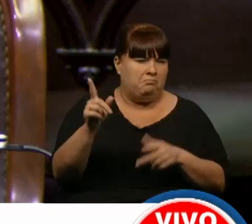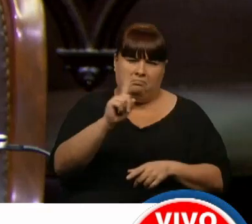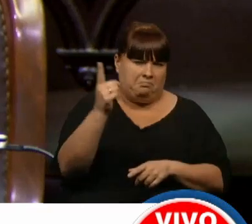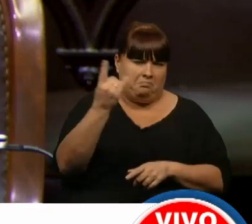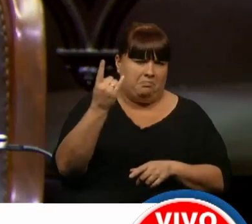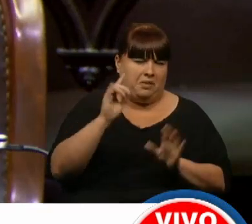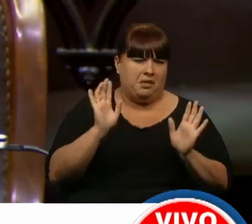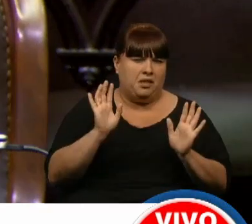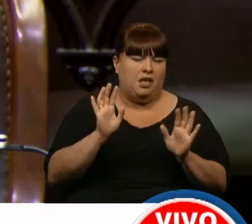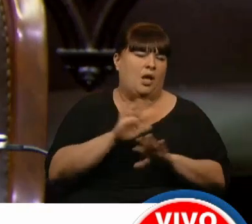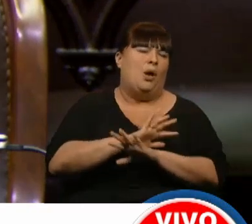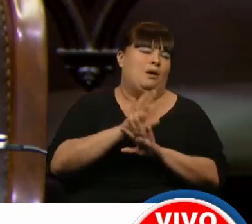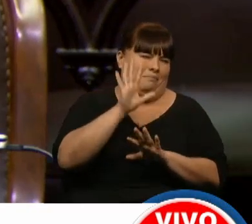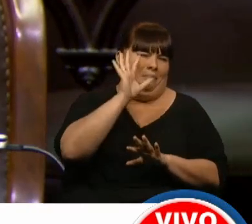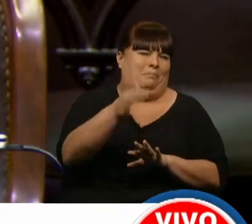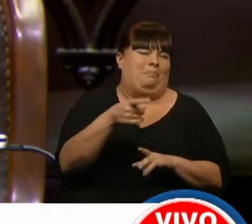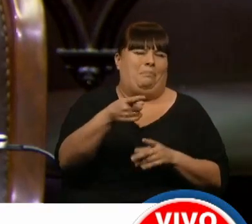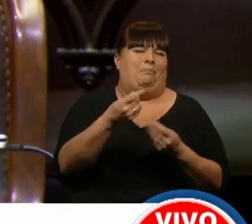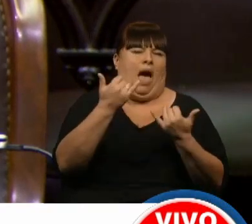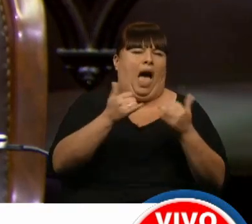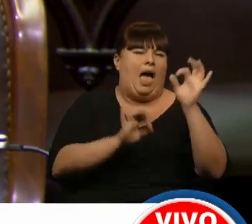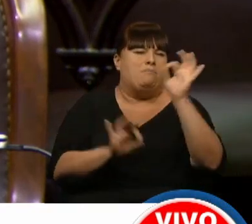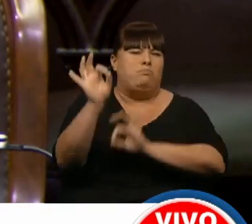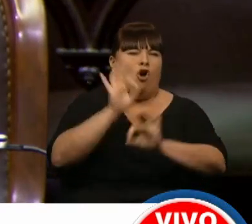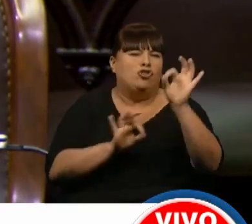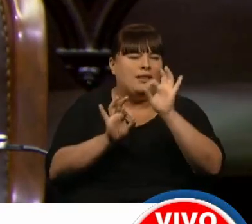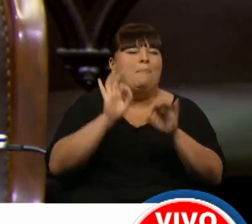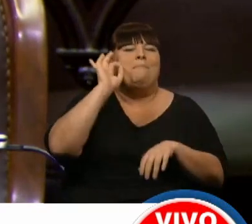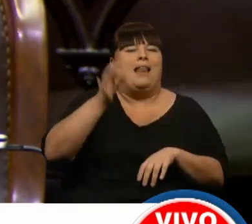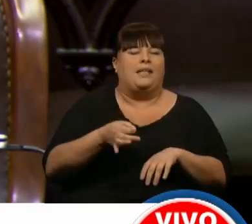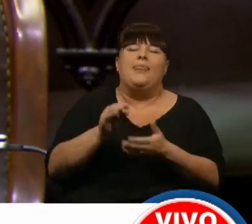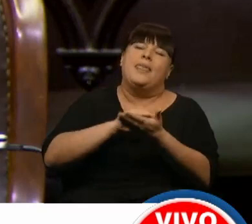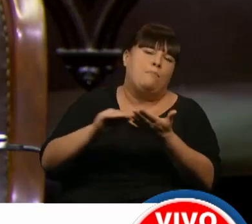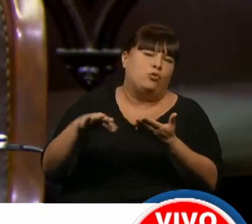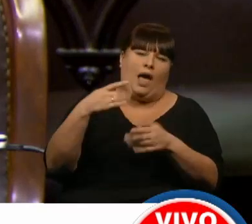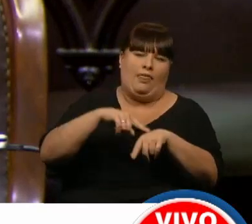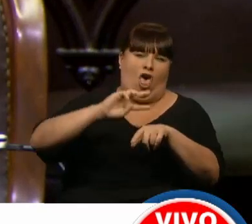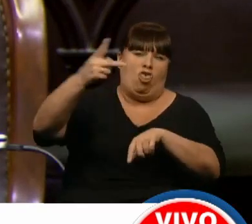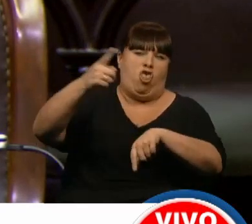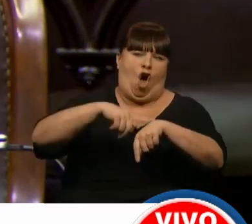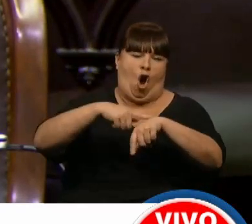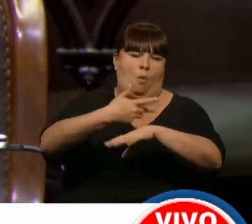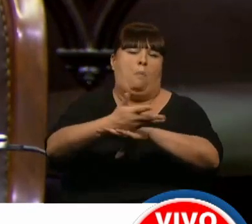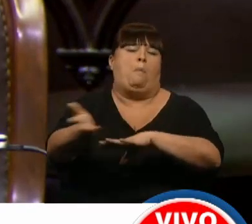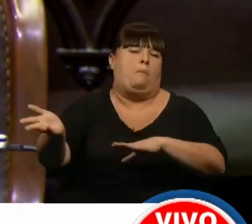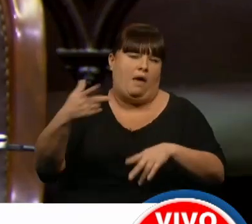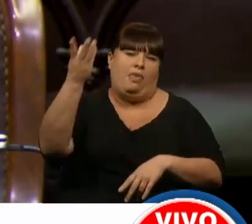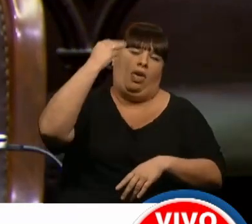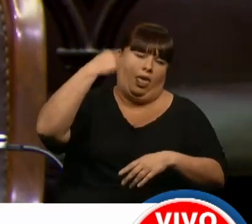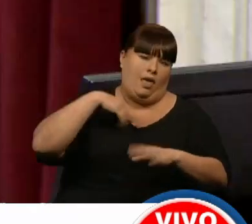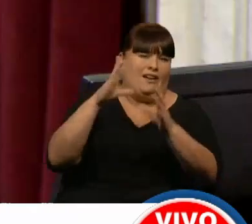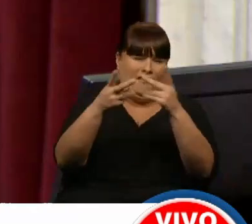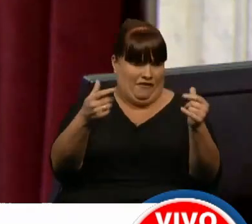es así. Y basta mirar algunos porcentajes para saber. Diputada, tiene casi el doble del tiempo, después me